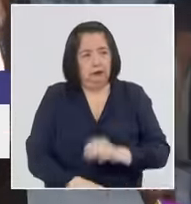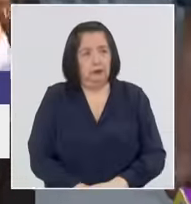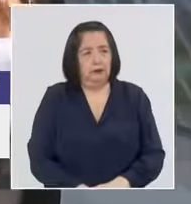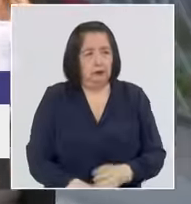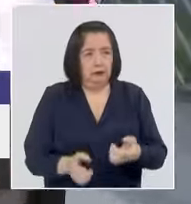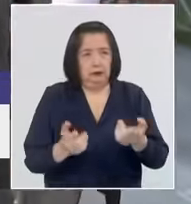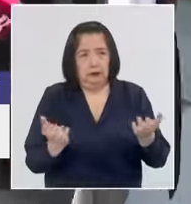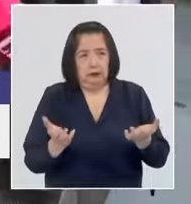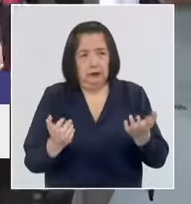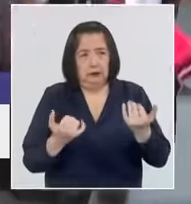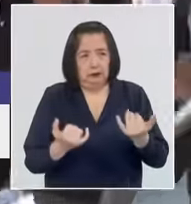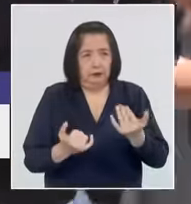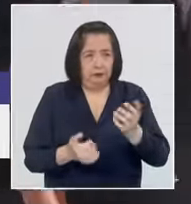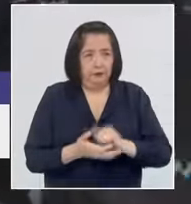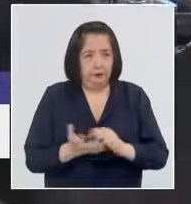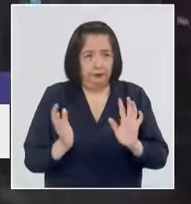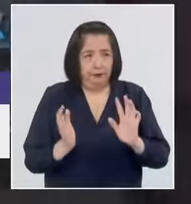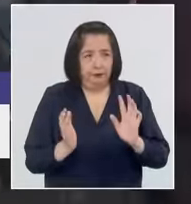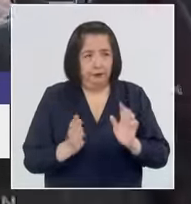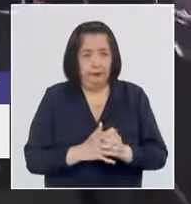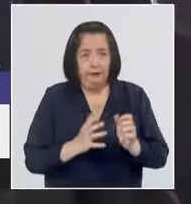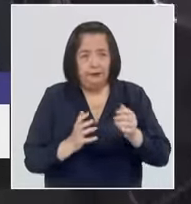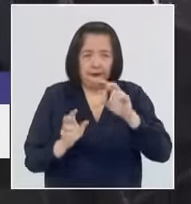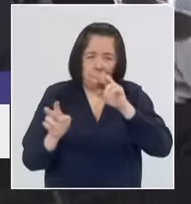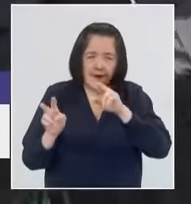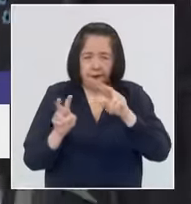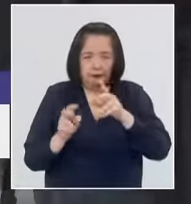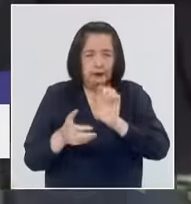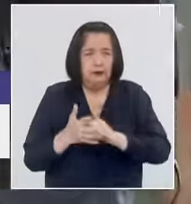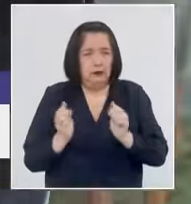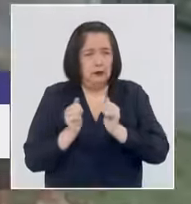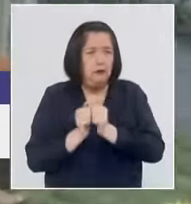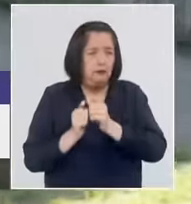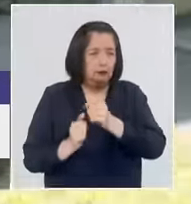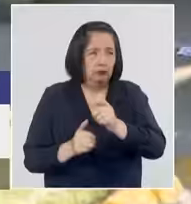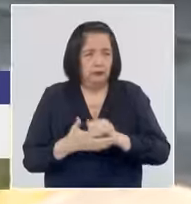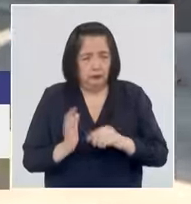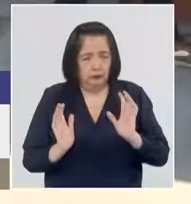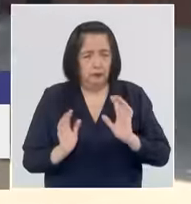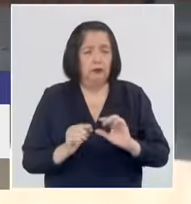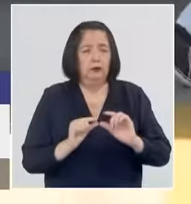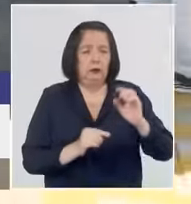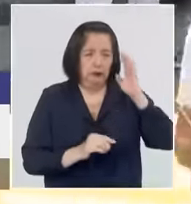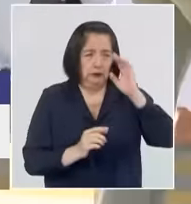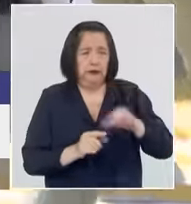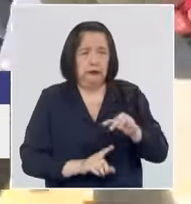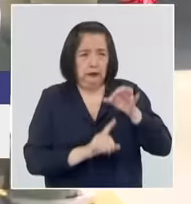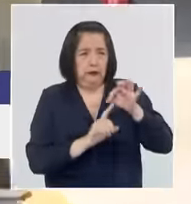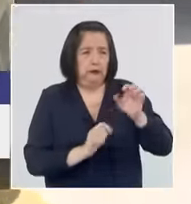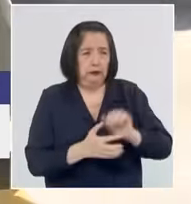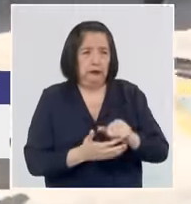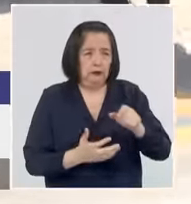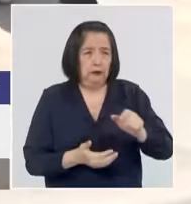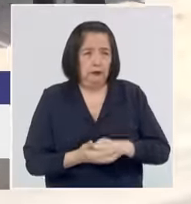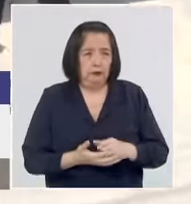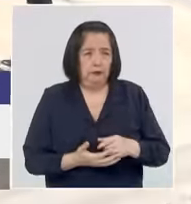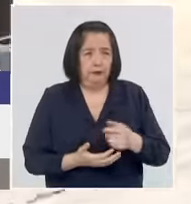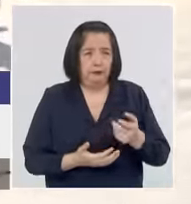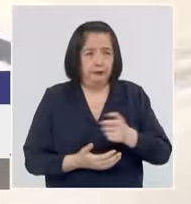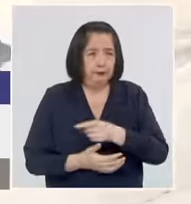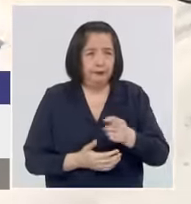que han estado brindando todo este acompañamiento a la unidad especial. Ese es el nombre cuando se trata de esta suerte